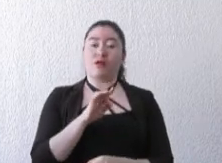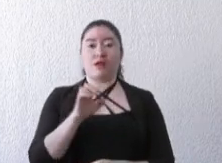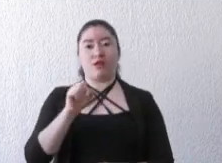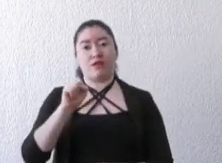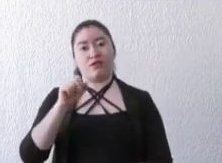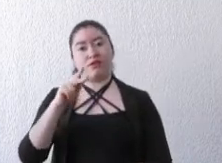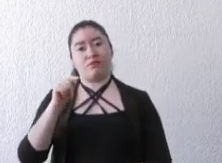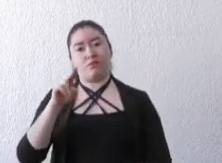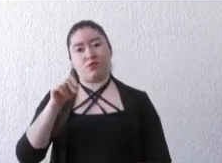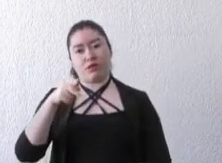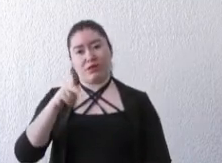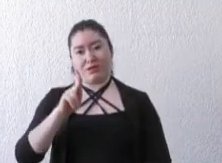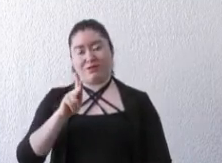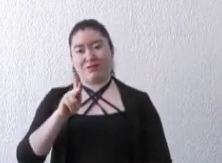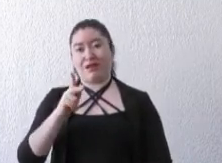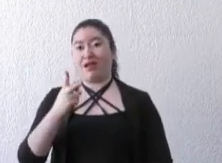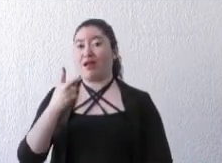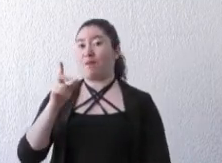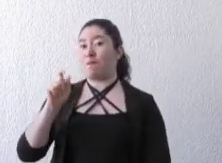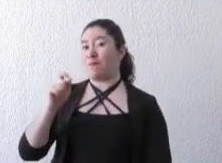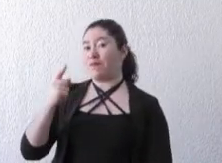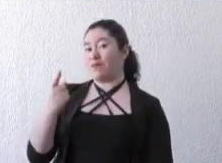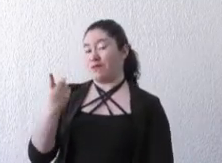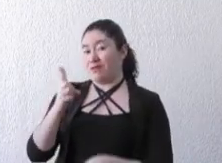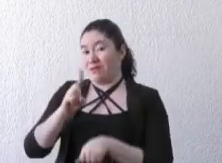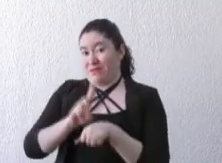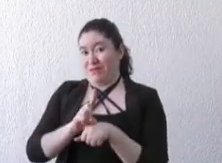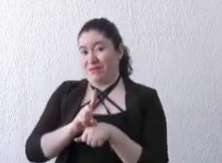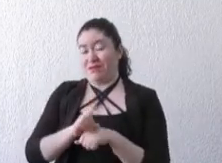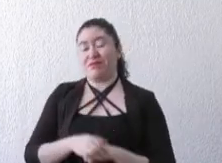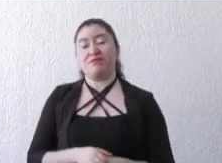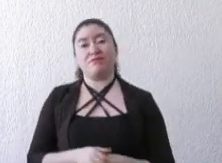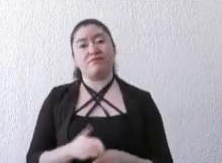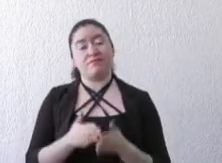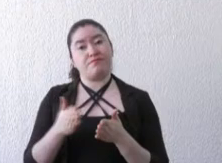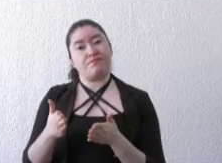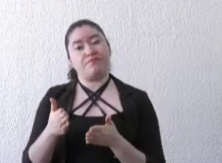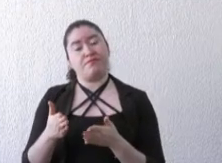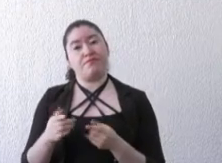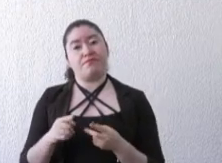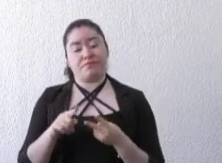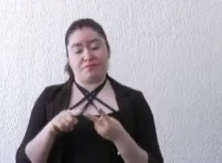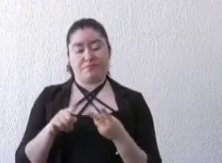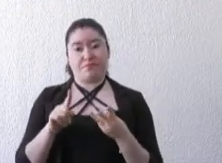para aplicar la segunda dosis. En el caso de la